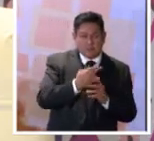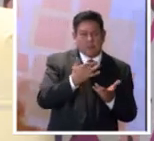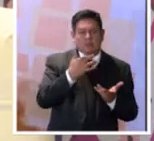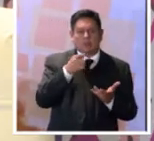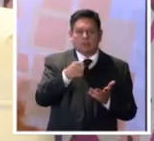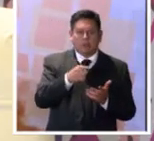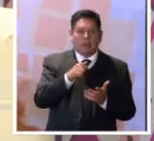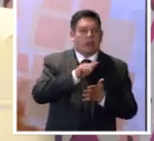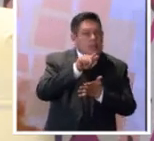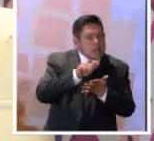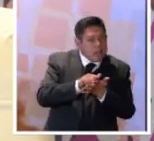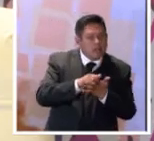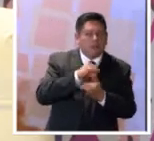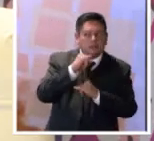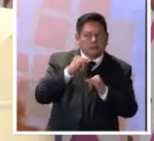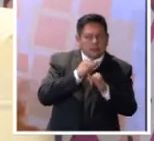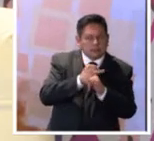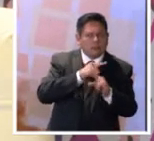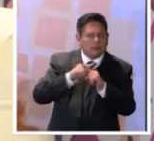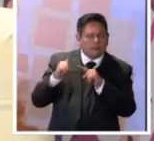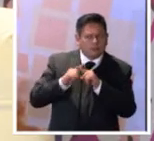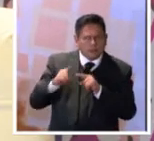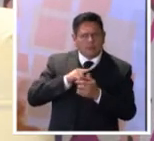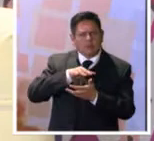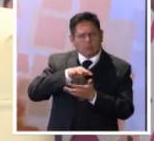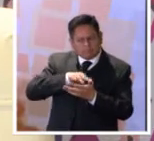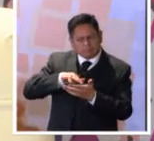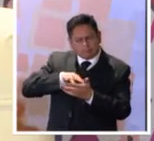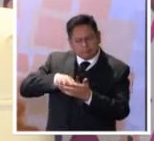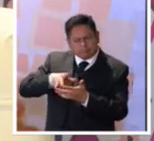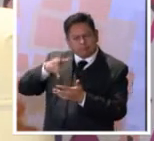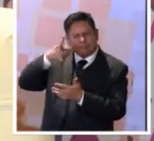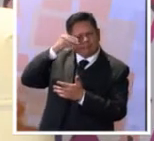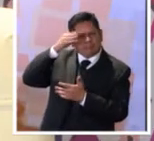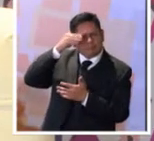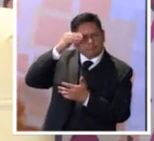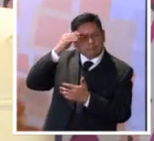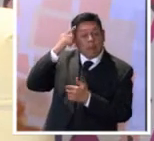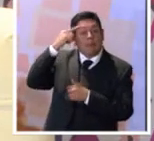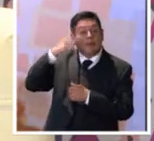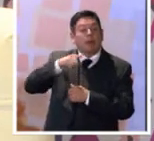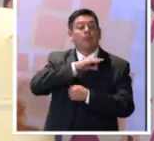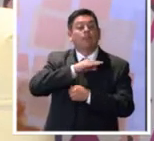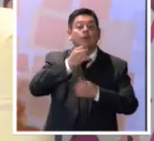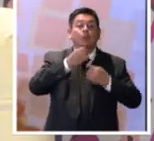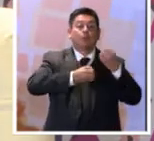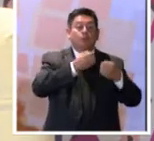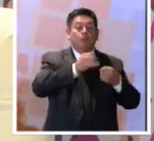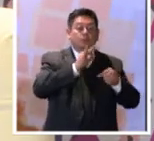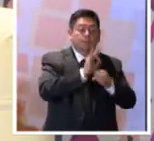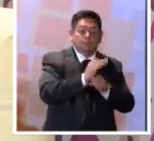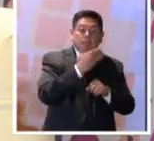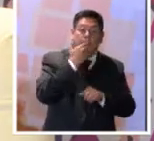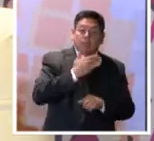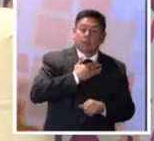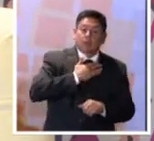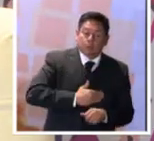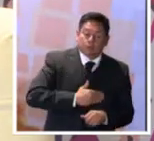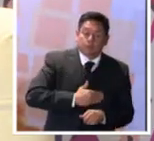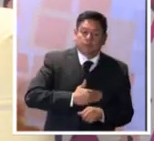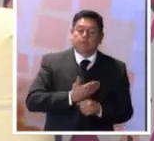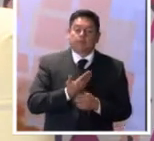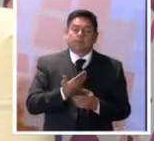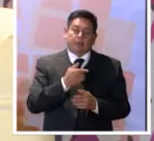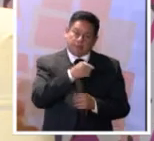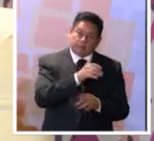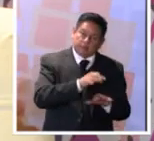las pueden utilizar directamente. Entonces yo creo que eso es algo que tenemos que promover en la región, esa conciencia dentro de los jueces. Y por